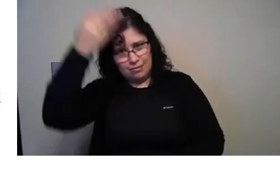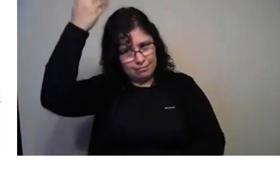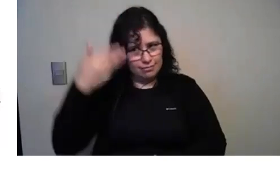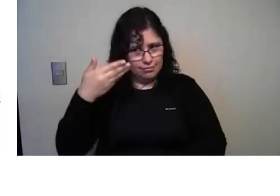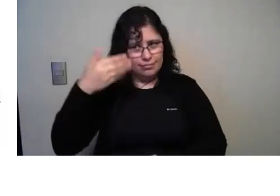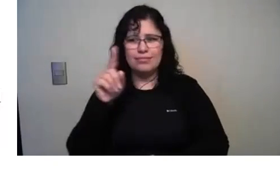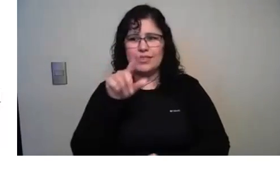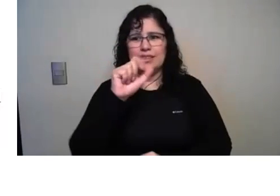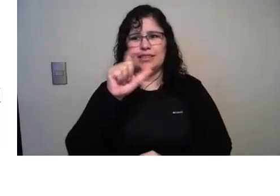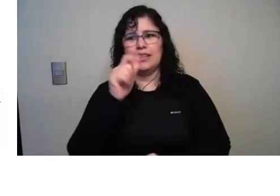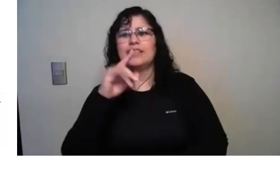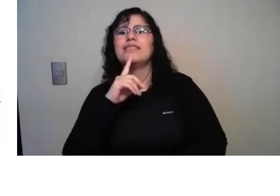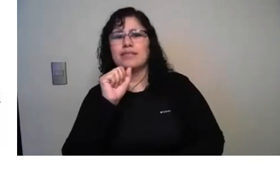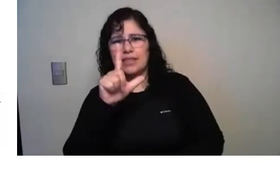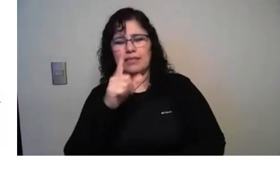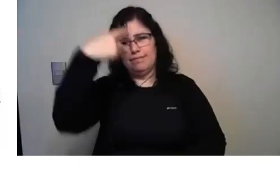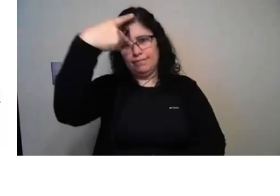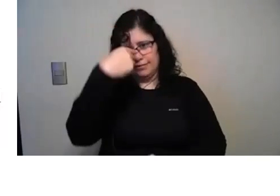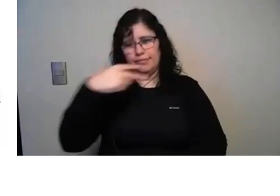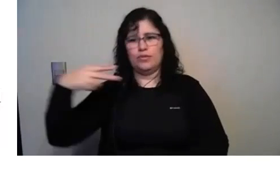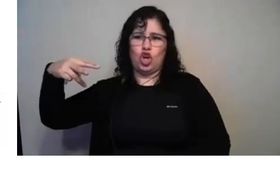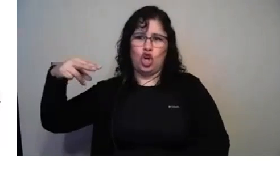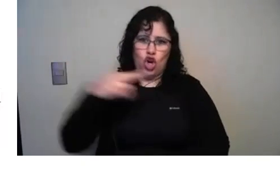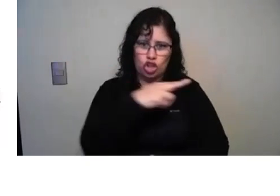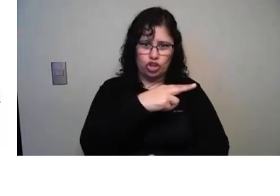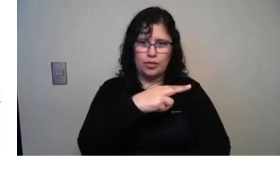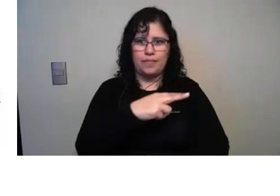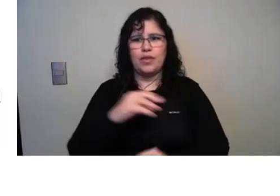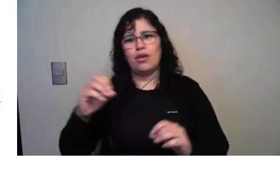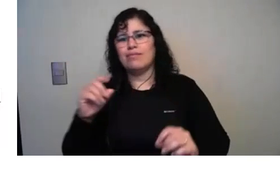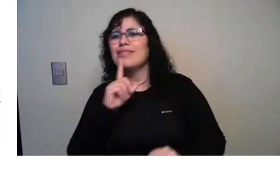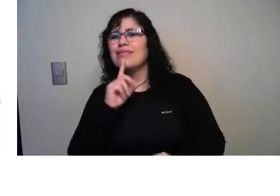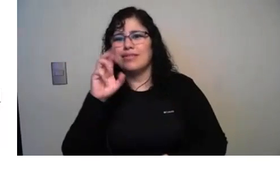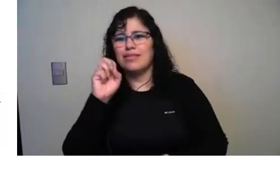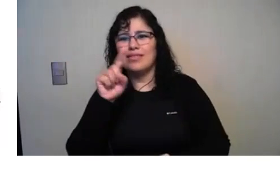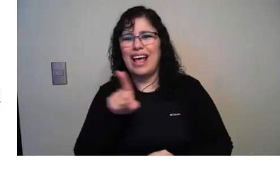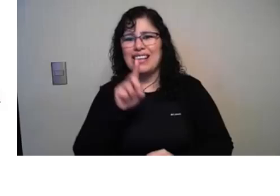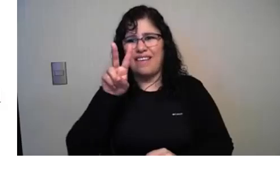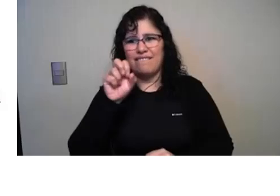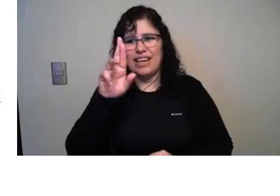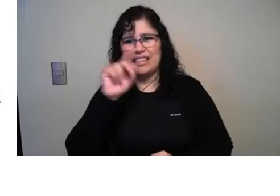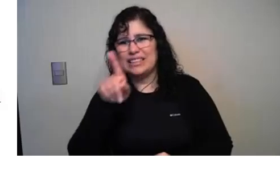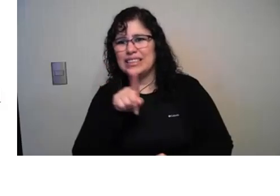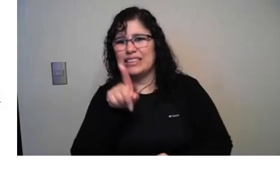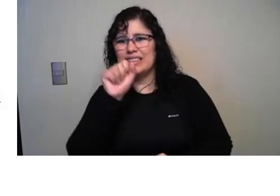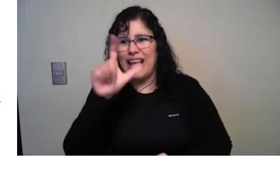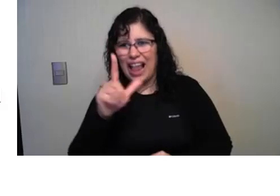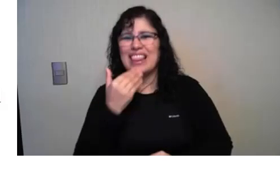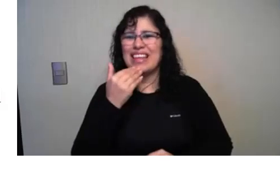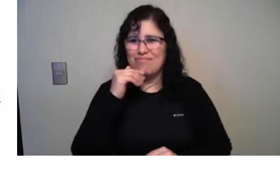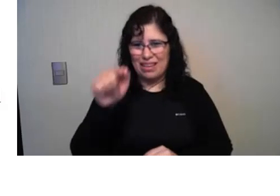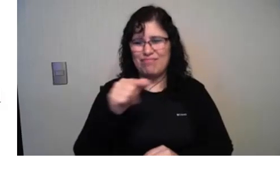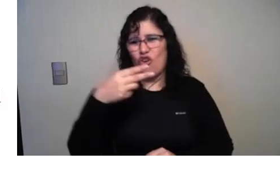sagital de tal estructura, corte horizontal o transversal también, que lo pueden encontrar con ese nombre. Bueno, y aquí